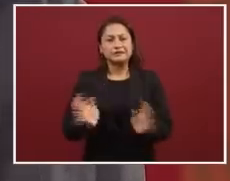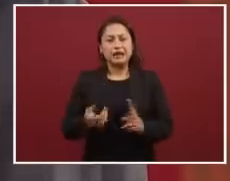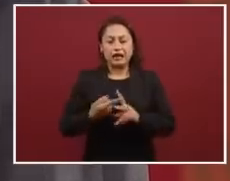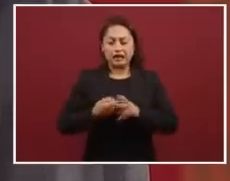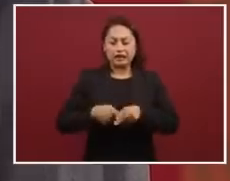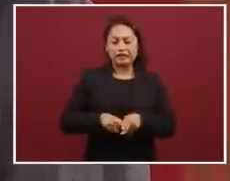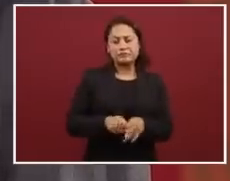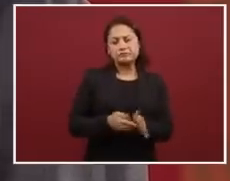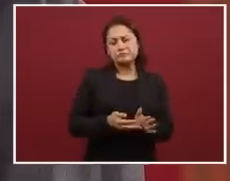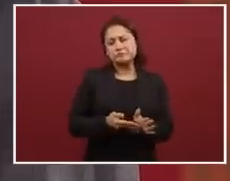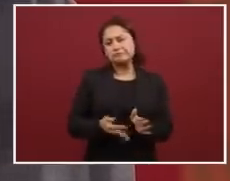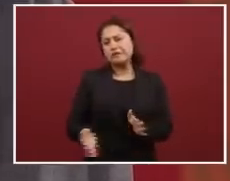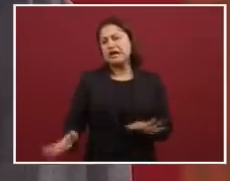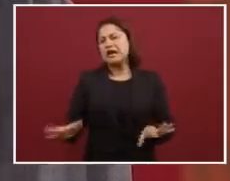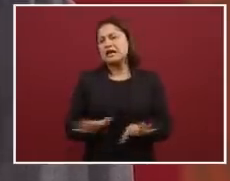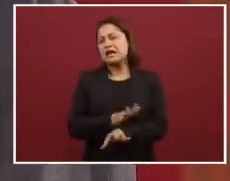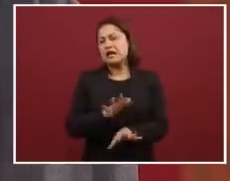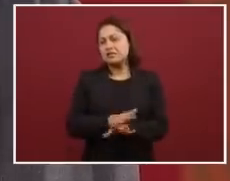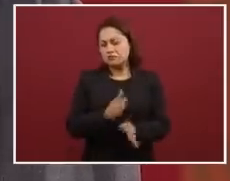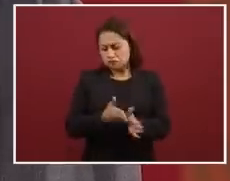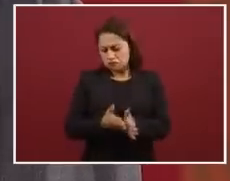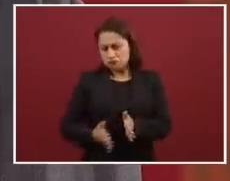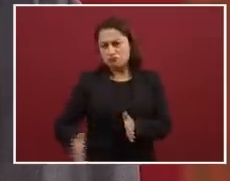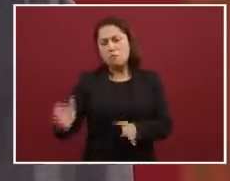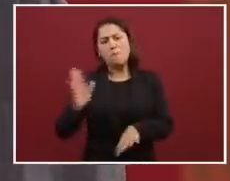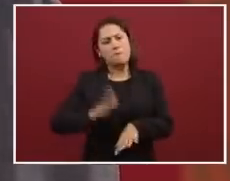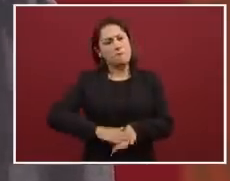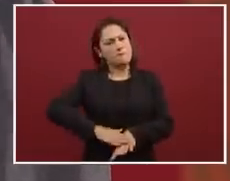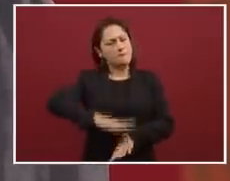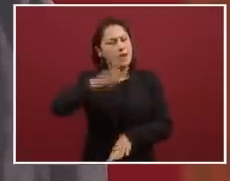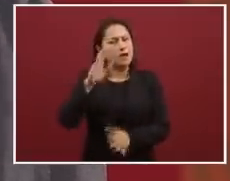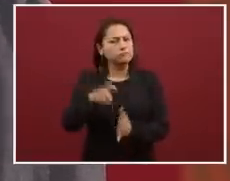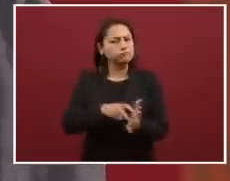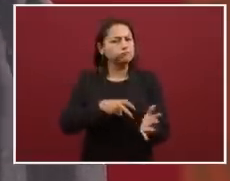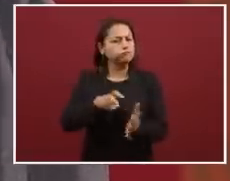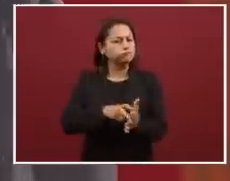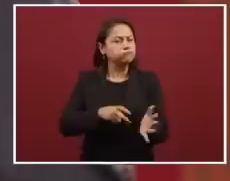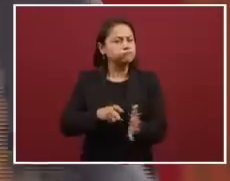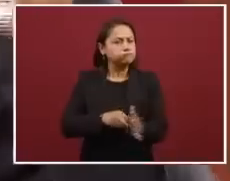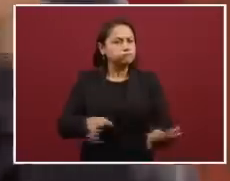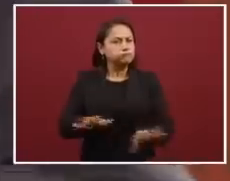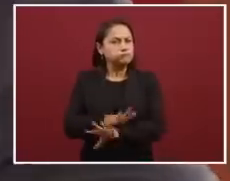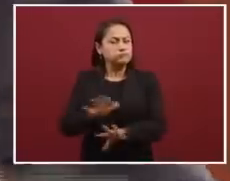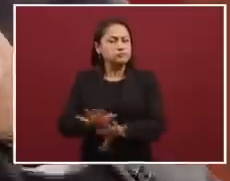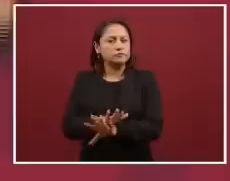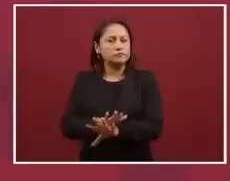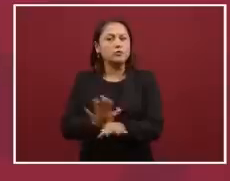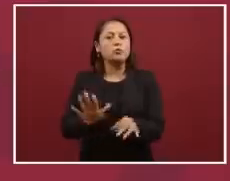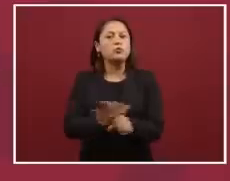iniciales y vienen más. Yo quiero que este año